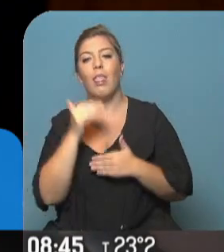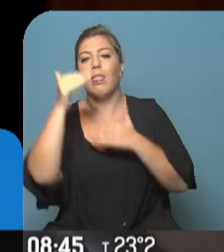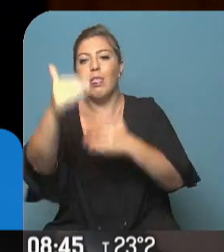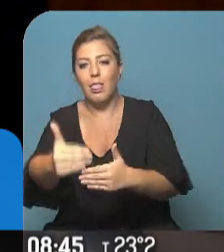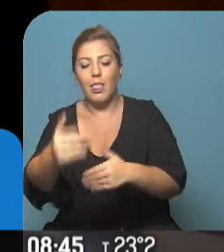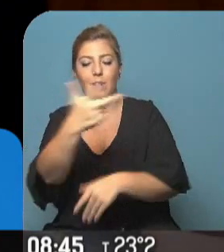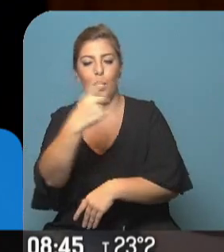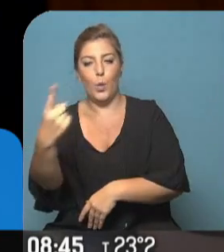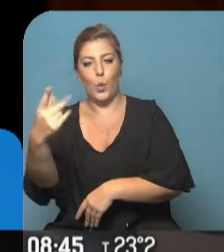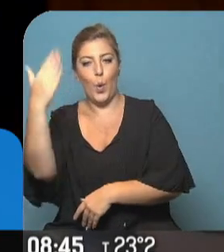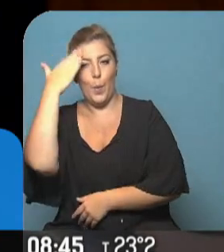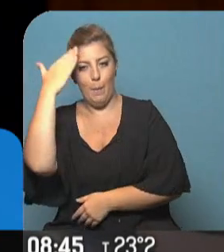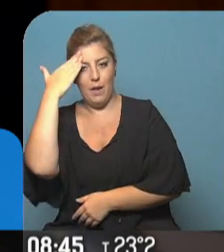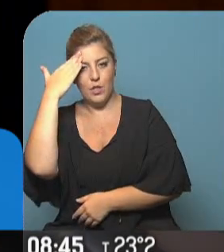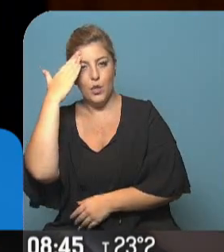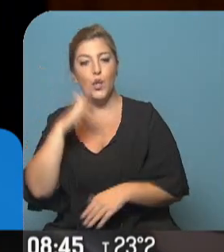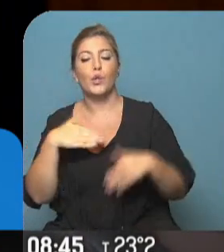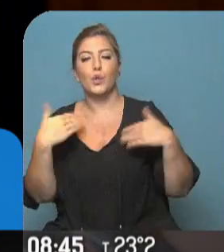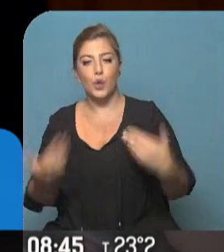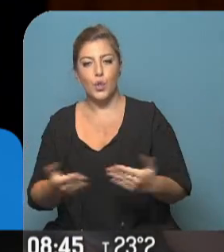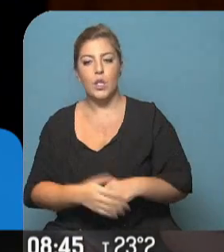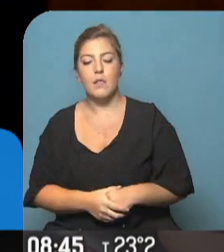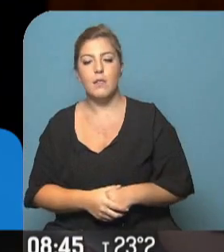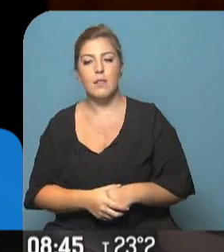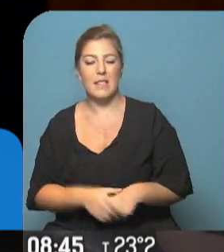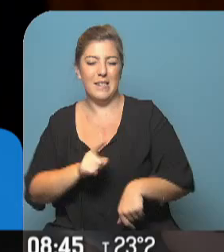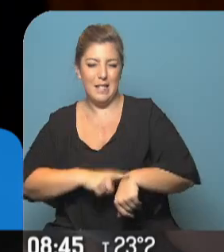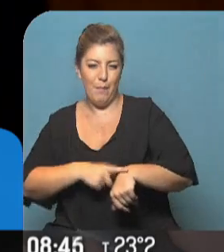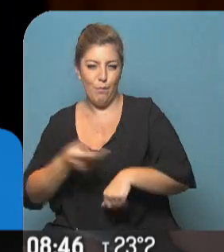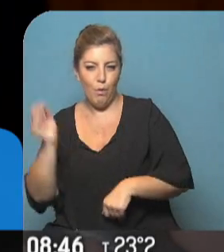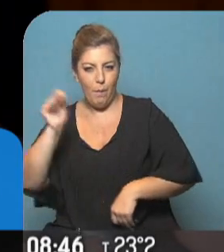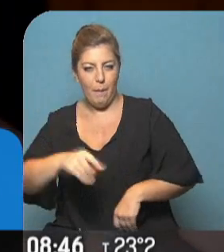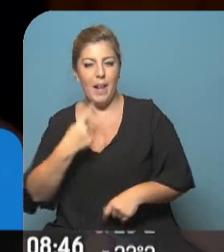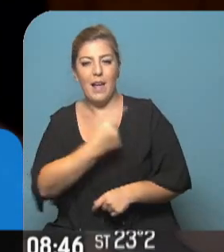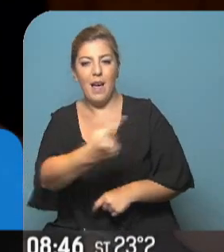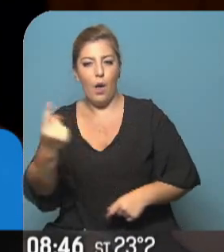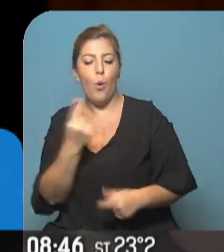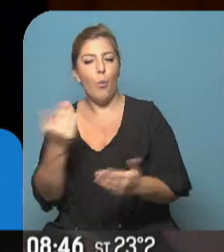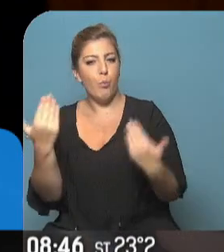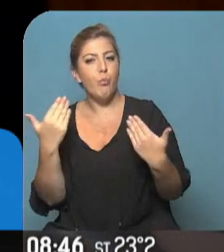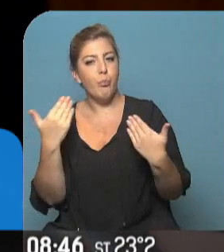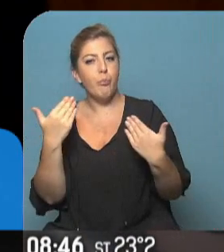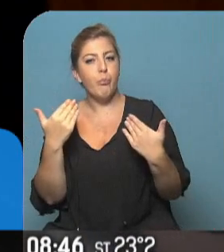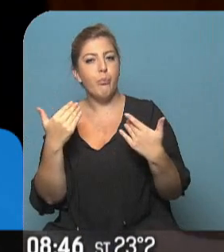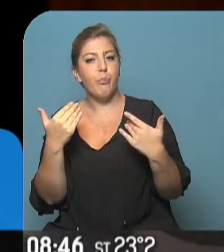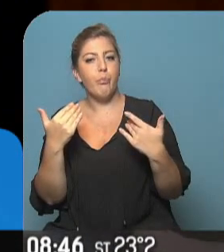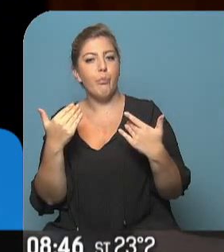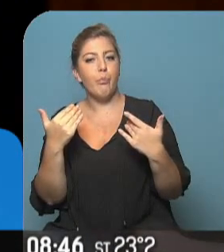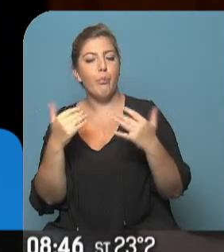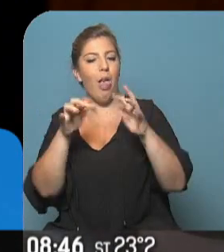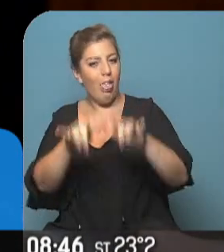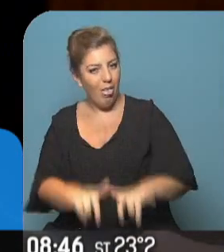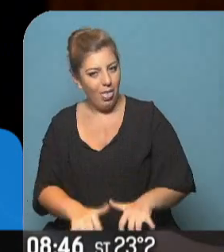para el 31 de marzo para dar un poco más de tiempo para que cada uno pueda cargar todas las deducciones que